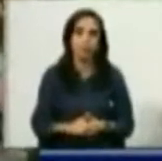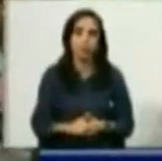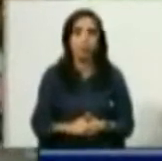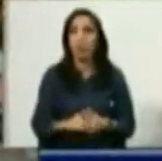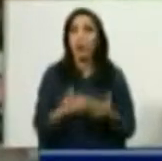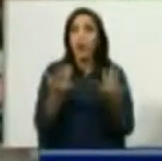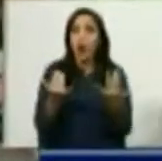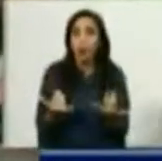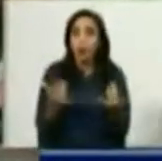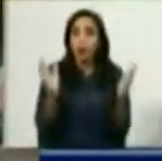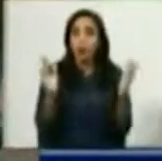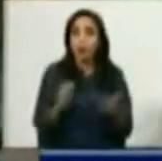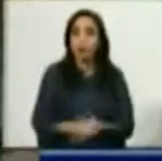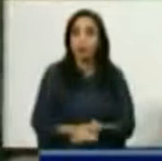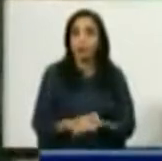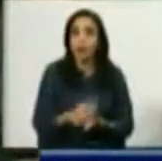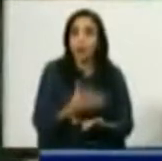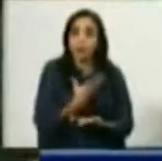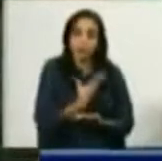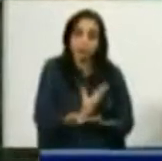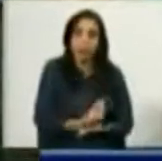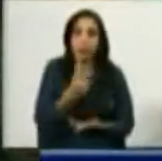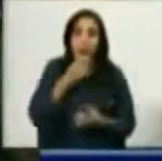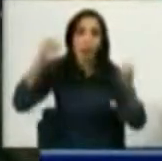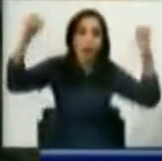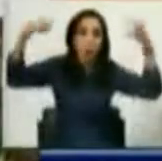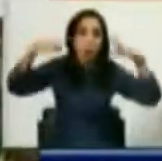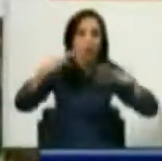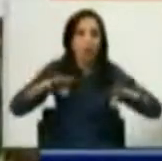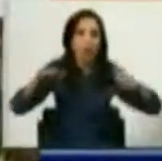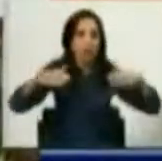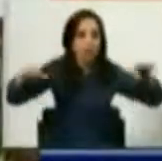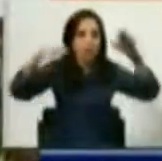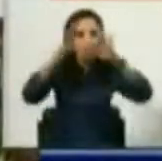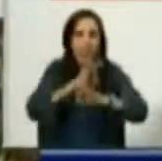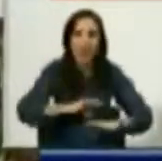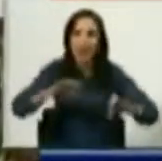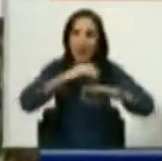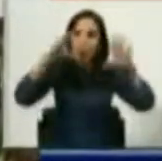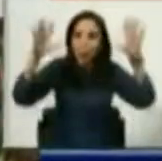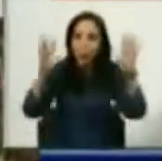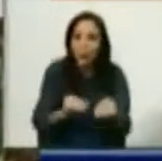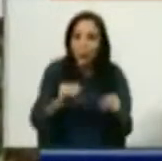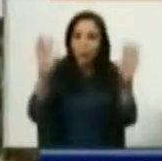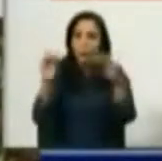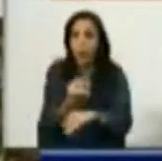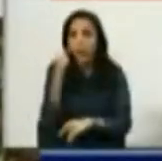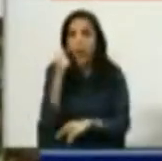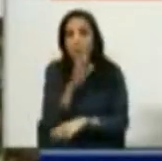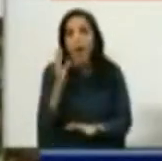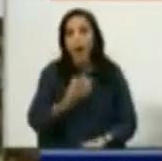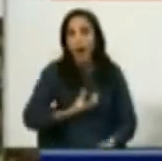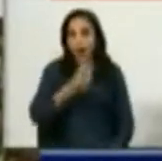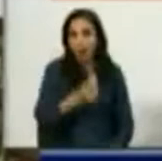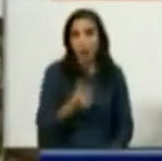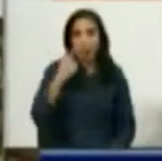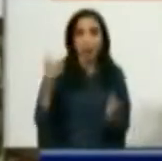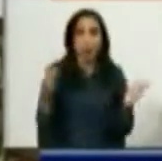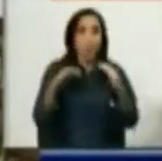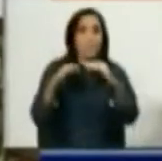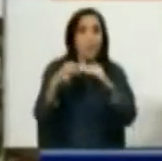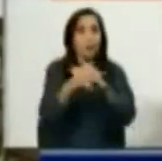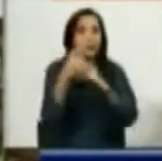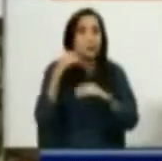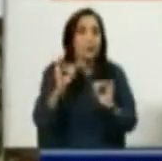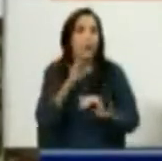de duelo no hay ni una luz de arbolito ni nada porque ellos creen el alcalde del municipio baruta cree que le va a amargar la vida